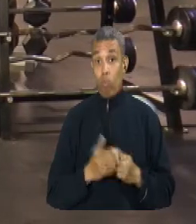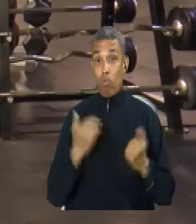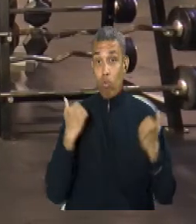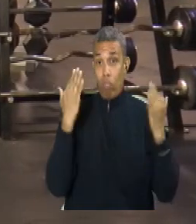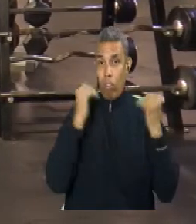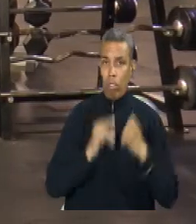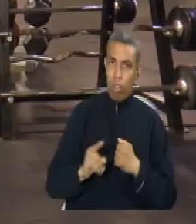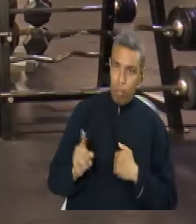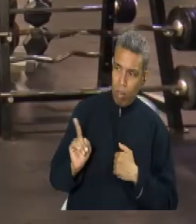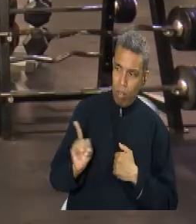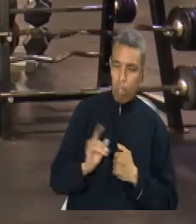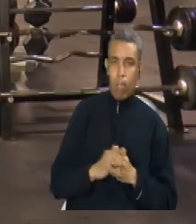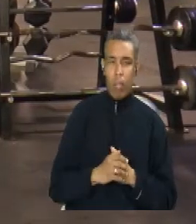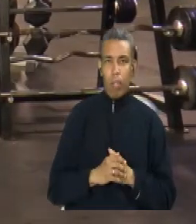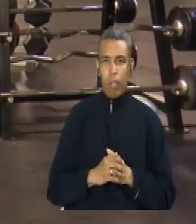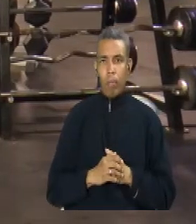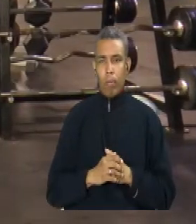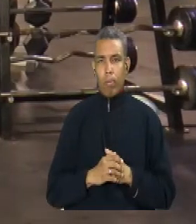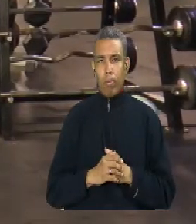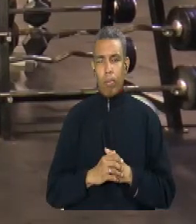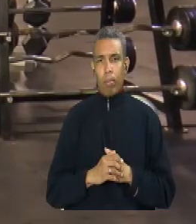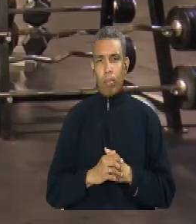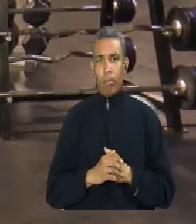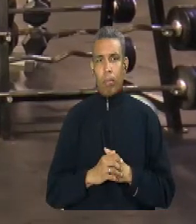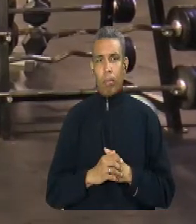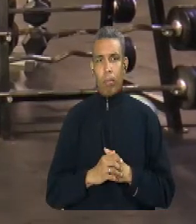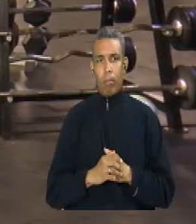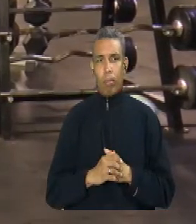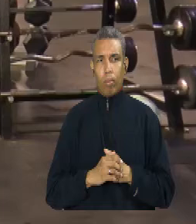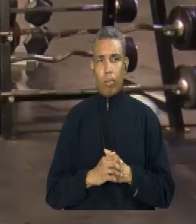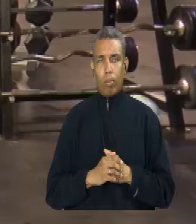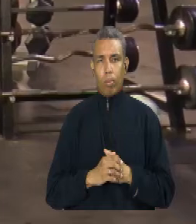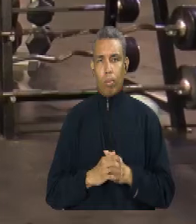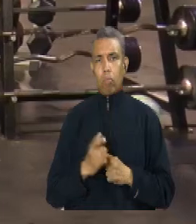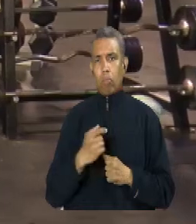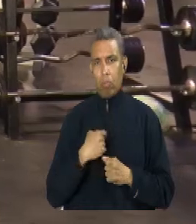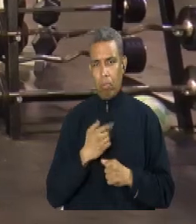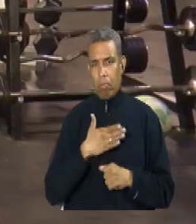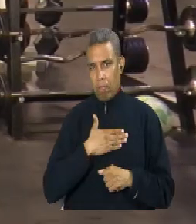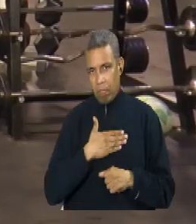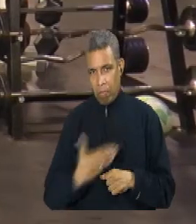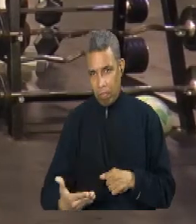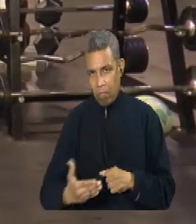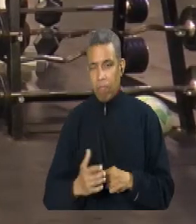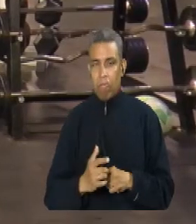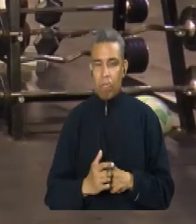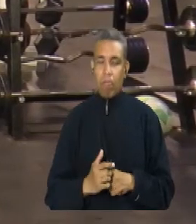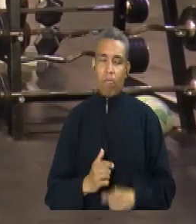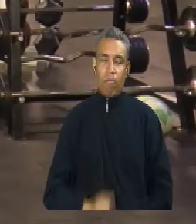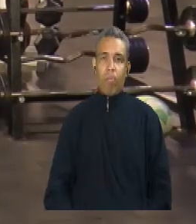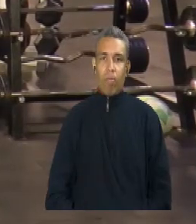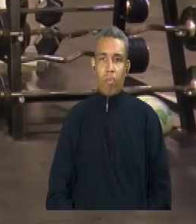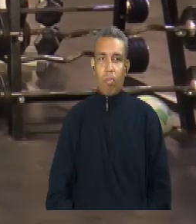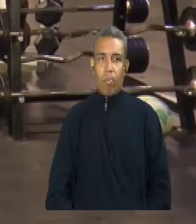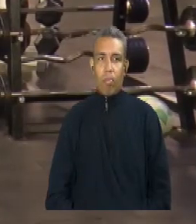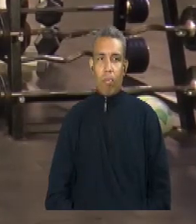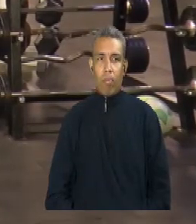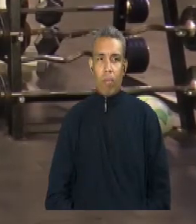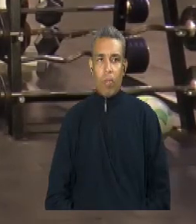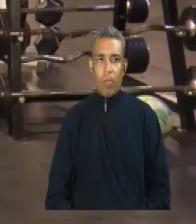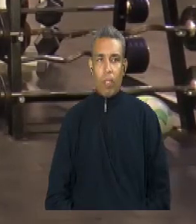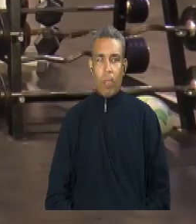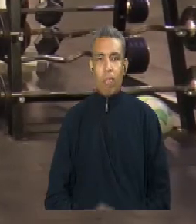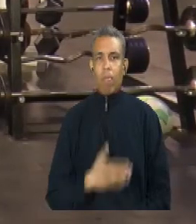ver algunos ejercicios básicos para hacer ejercicio. Soy Andrés Durán del Centro Deportivo Zona Training 36. Acá